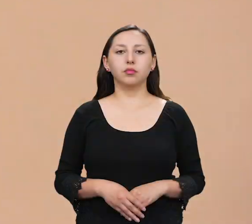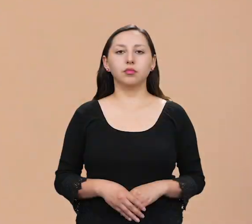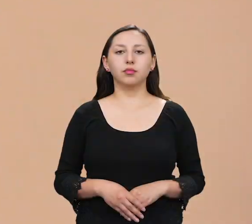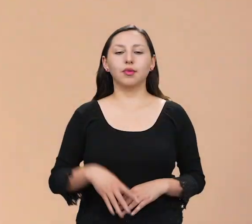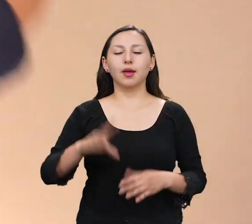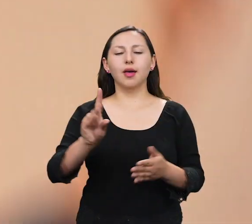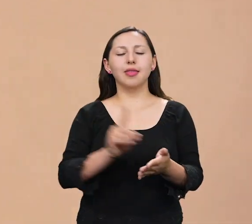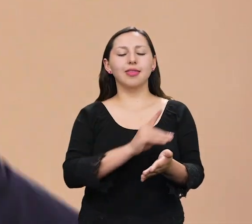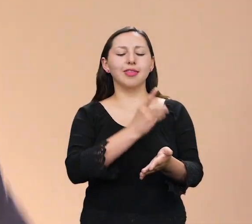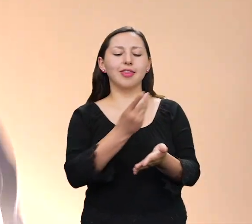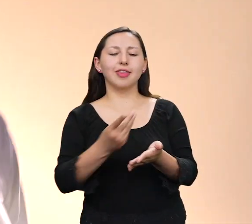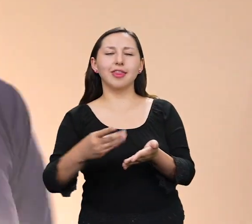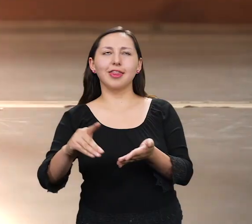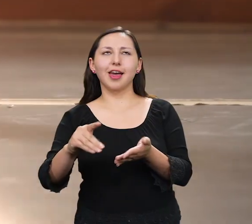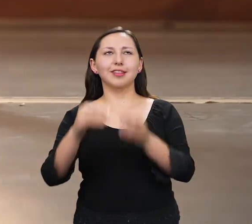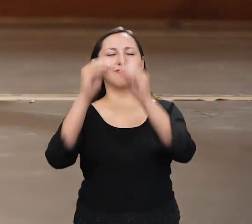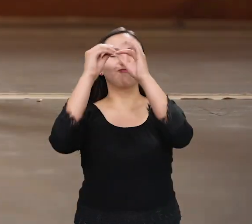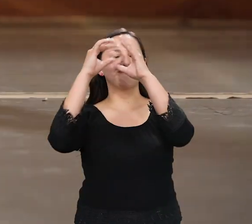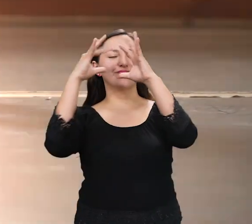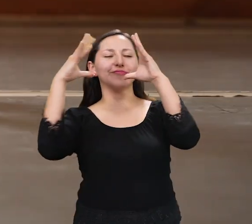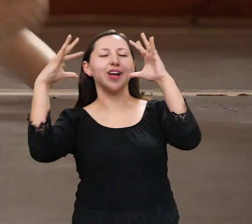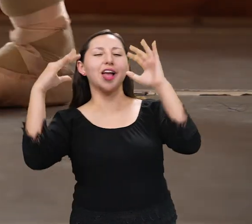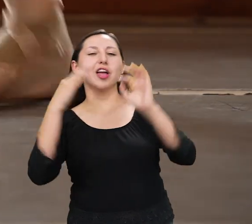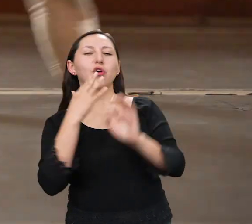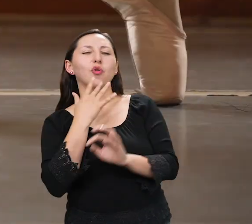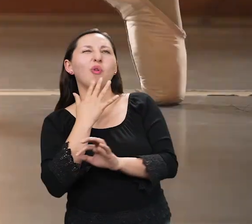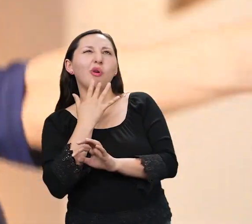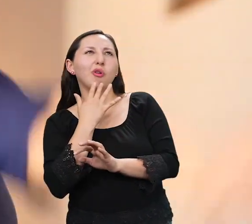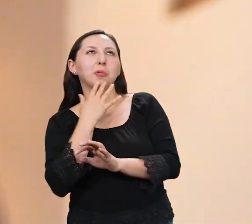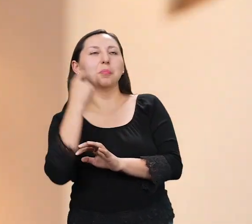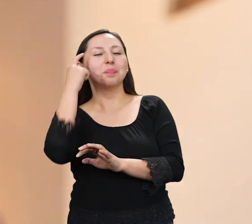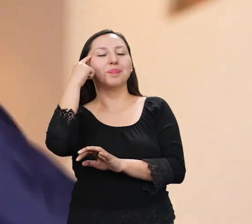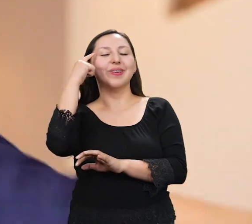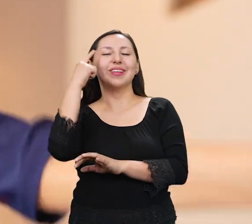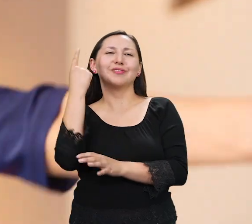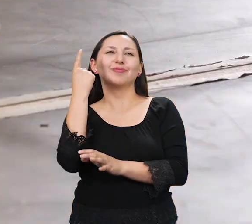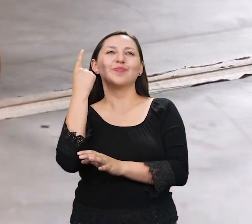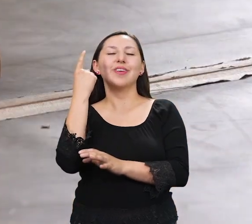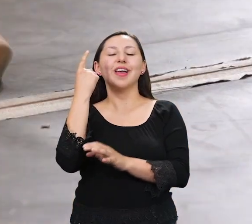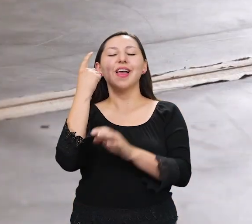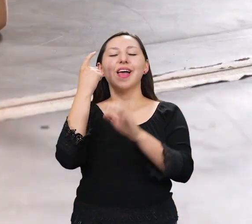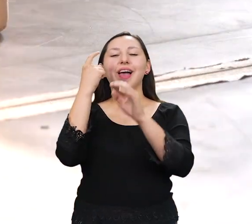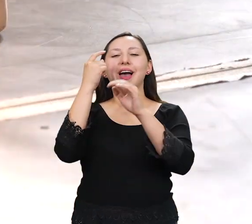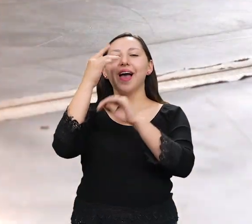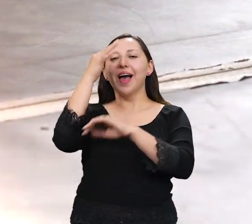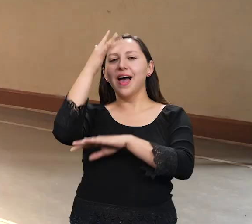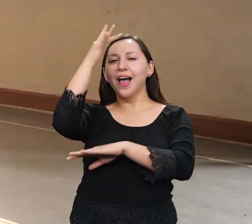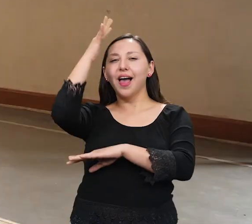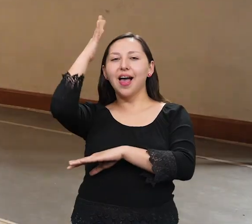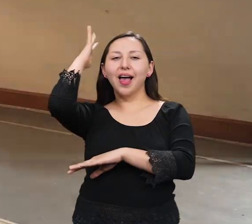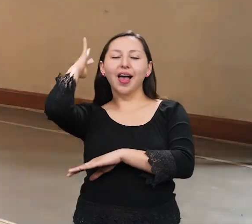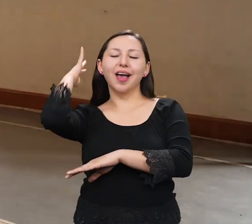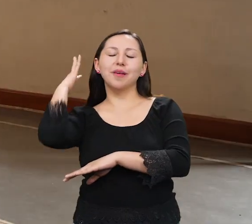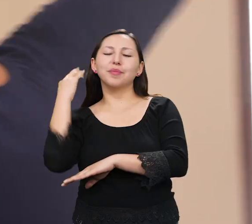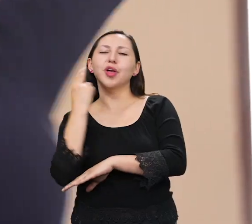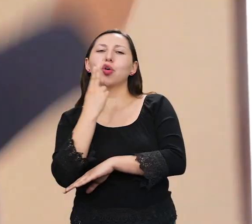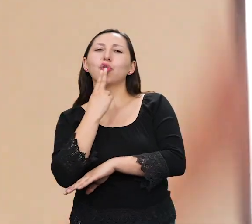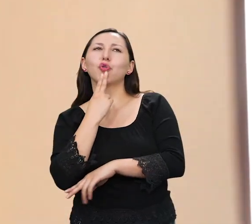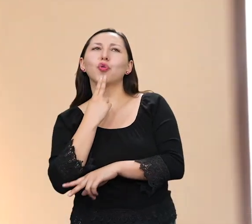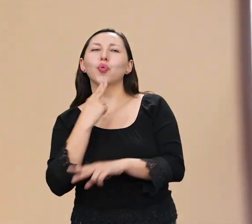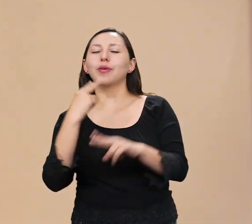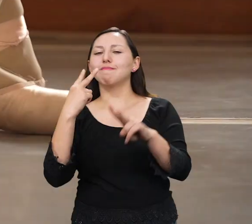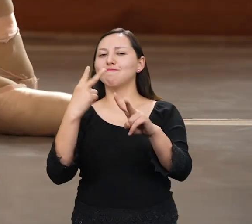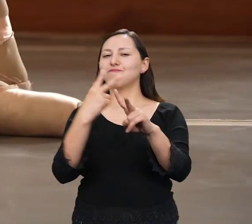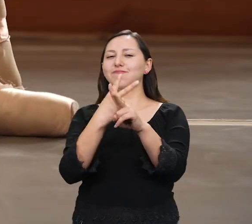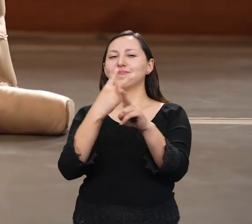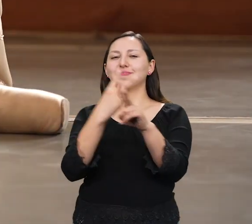Si la danza fuera un color, escogería el amarillo. El amarillo, dependiendo de los contextos, puede ser dulce como peligroso. Y en el escenario,